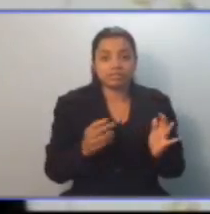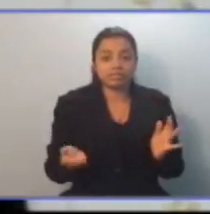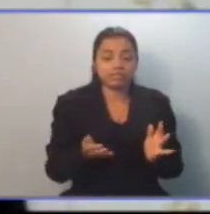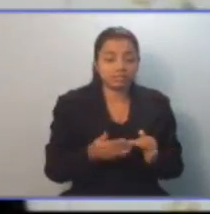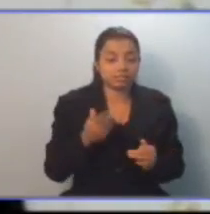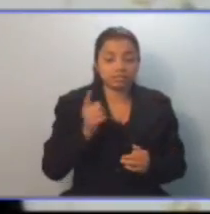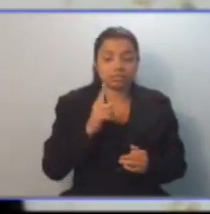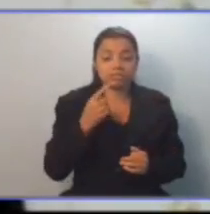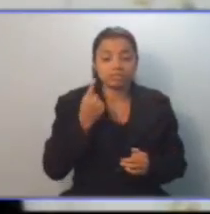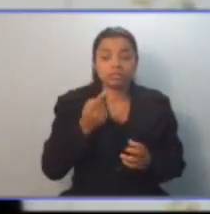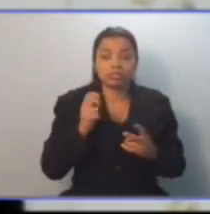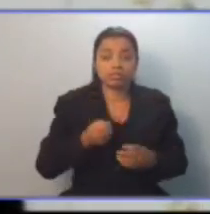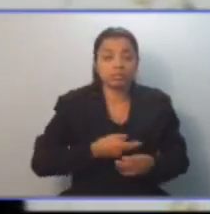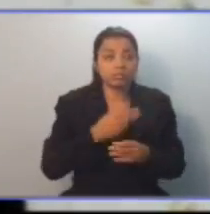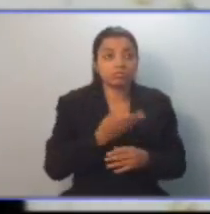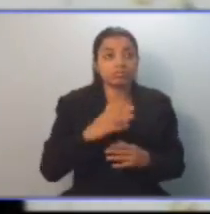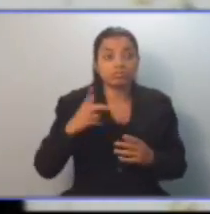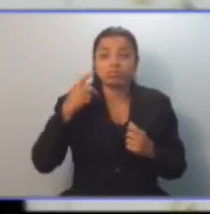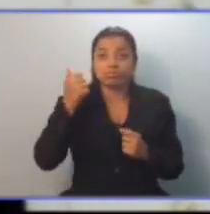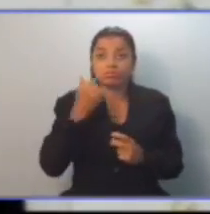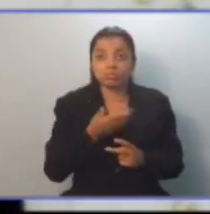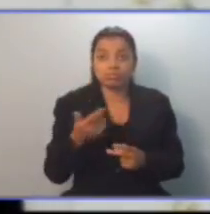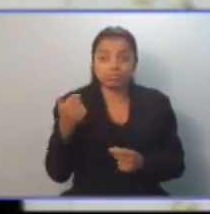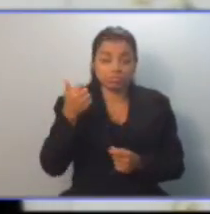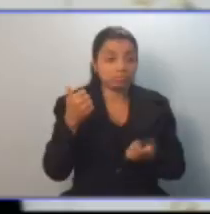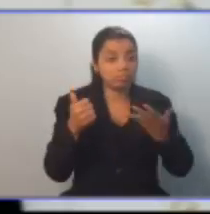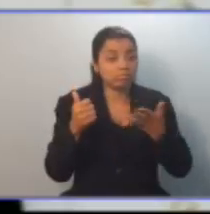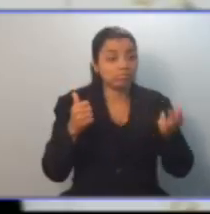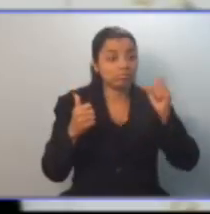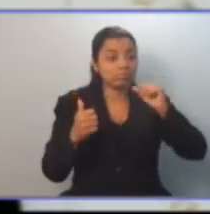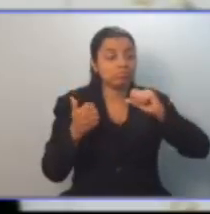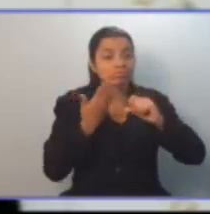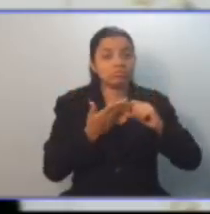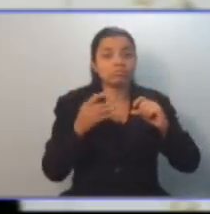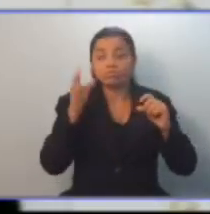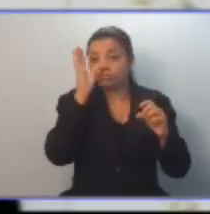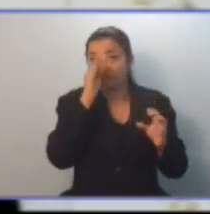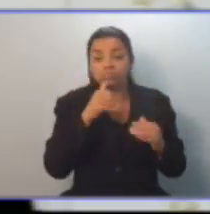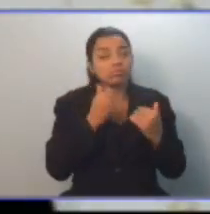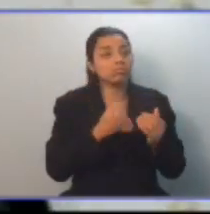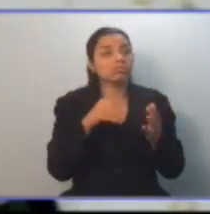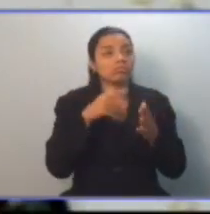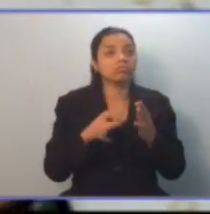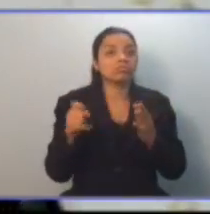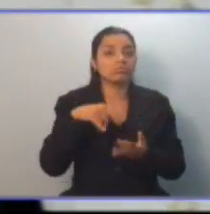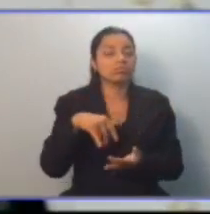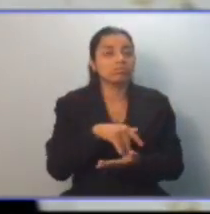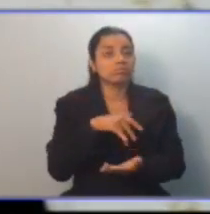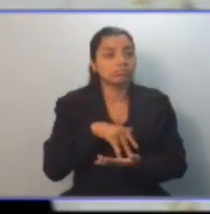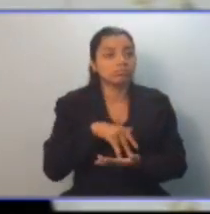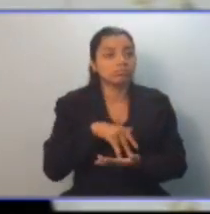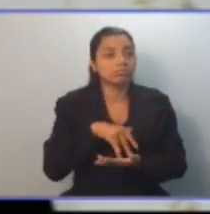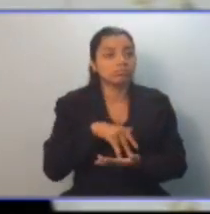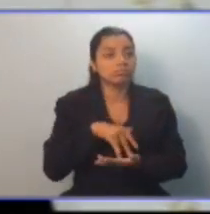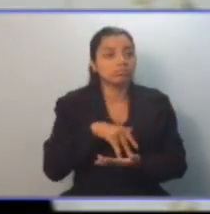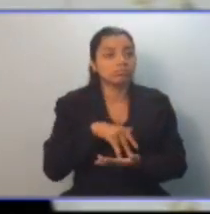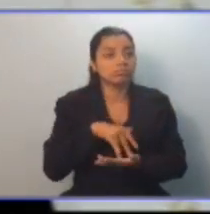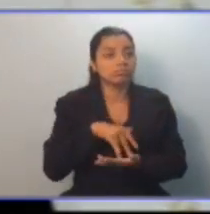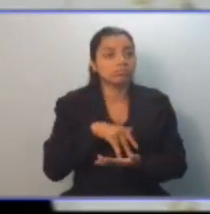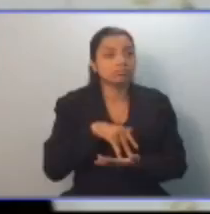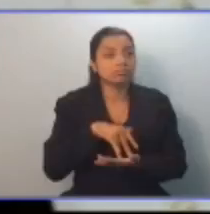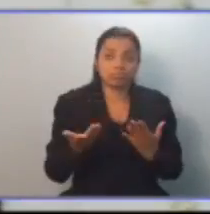no solo llegar a hablar de lo bueno, sino que de lo bueno, lo malo y lo feo que puede haber hecho una institución y que la ciudadanía pueda en esos eventos de rendición de